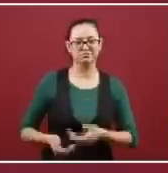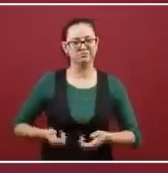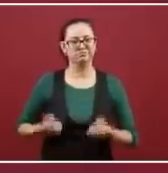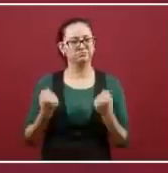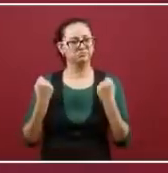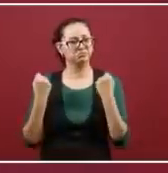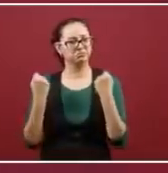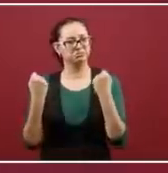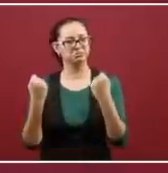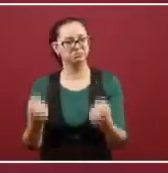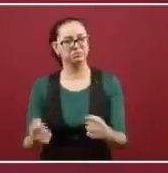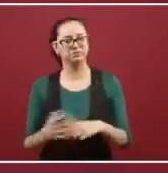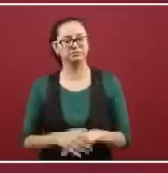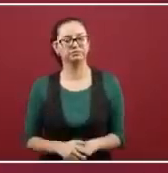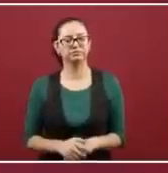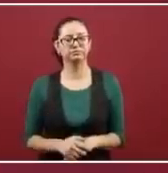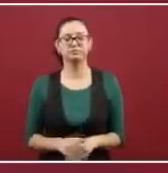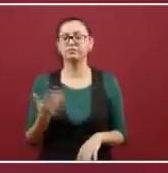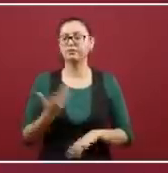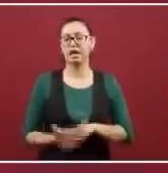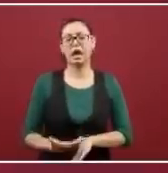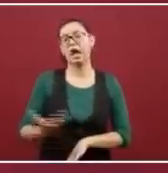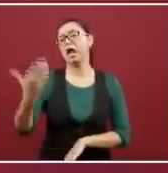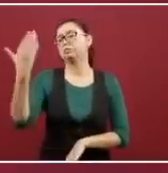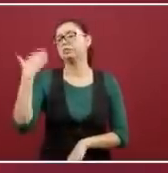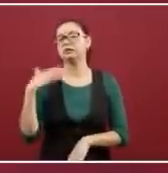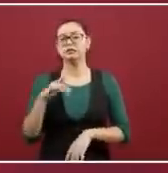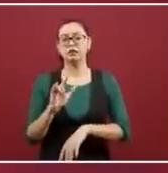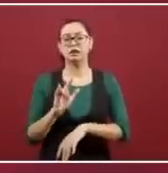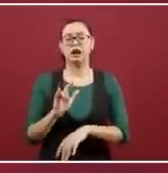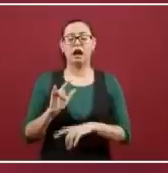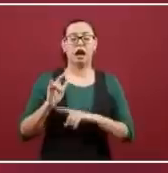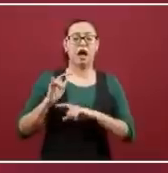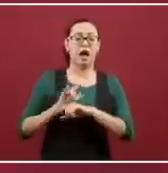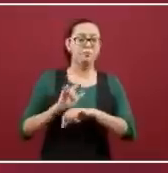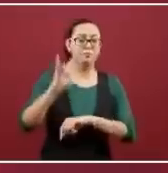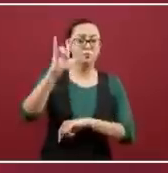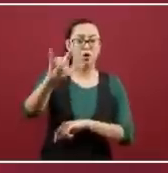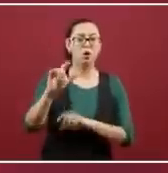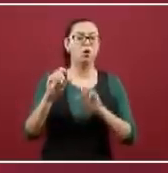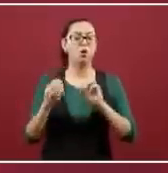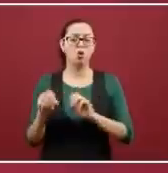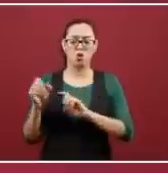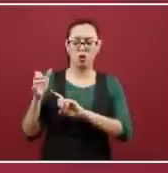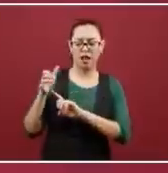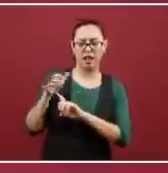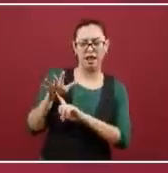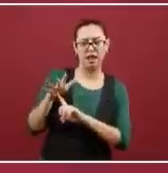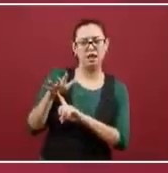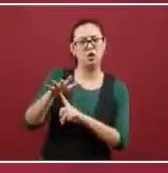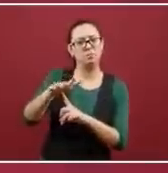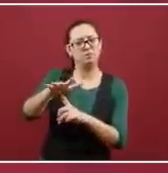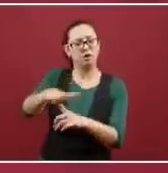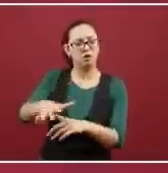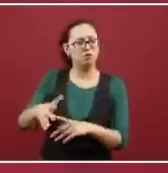Antes se viajaba en avión y en helicóptero y ni siquiera se enteraban